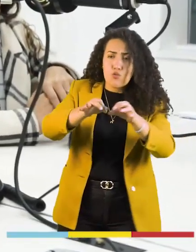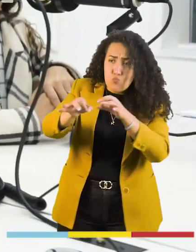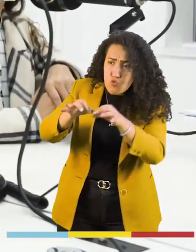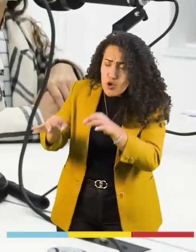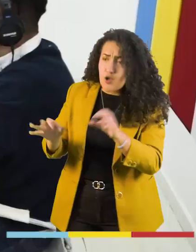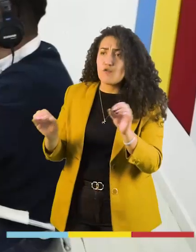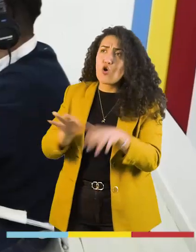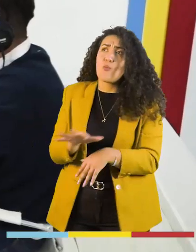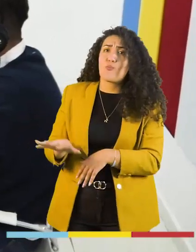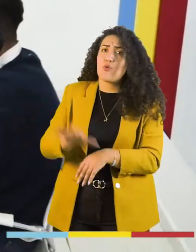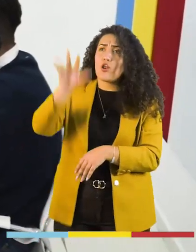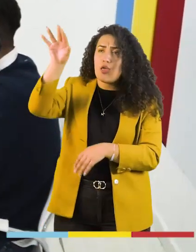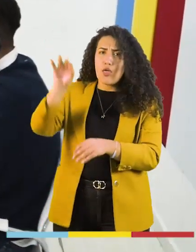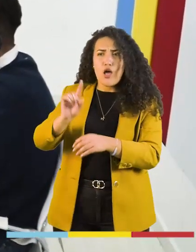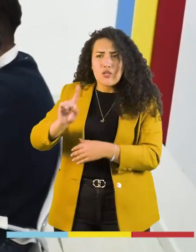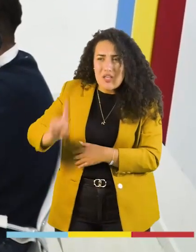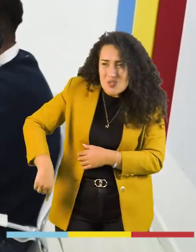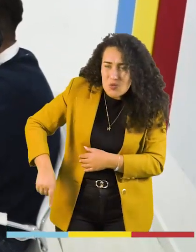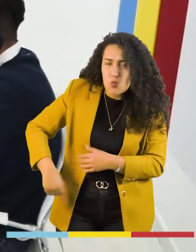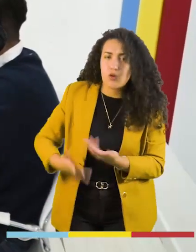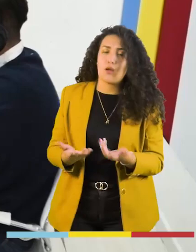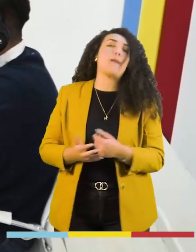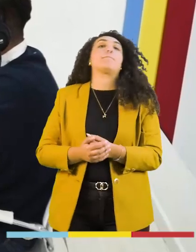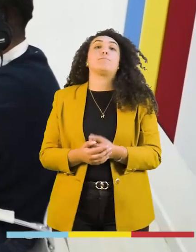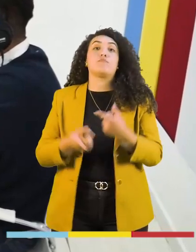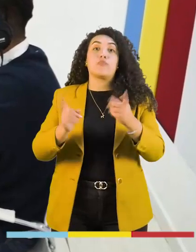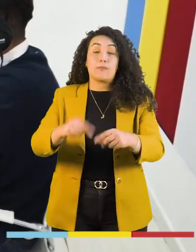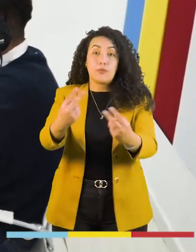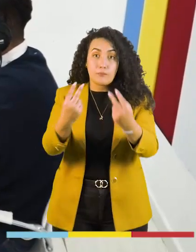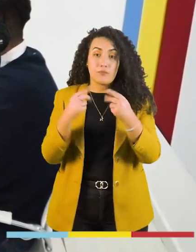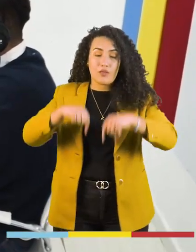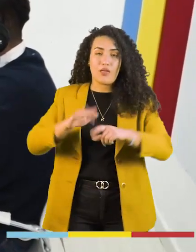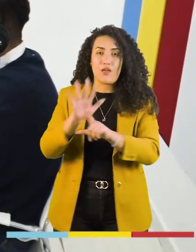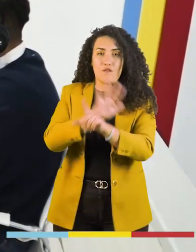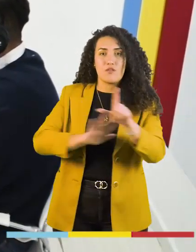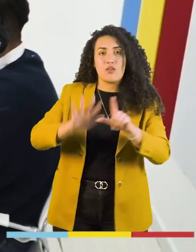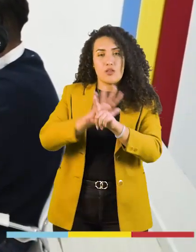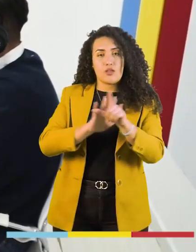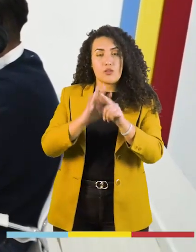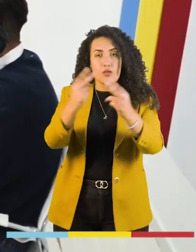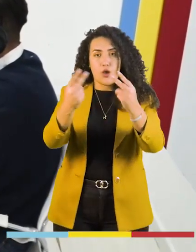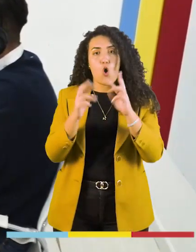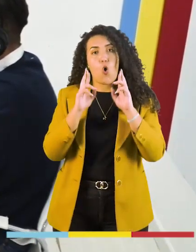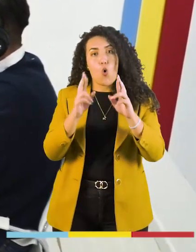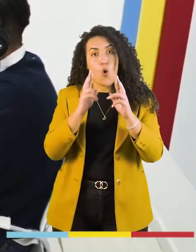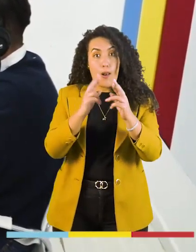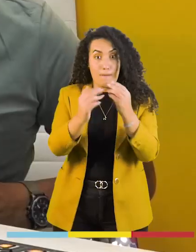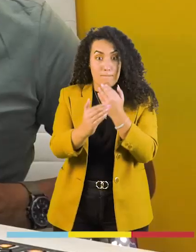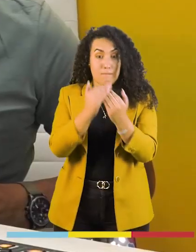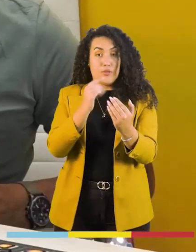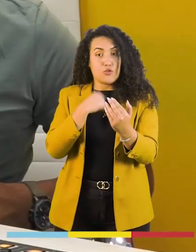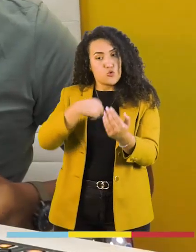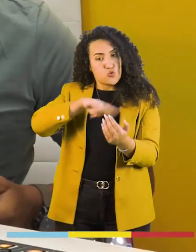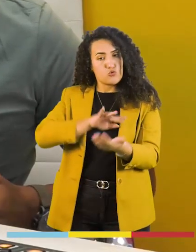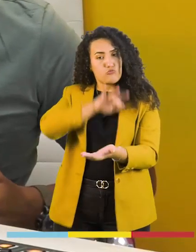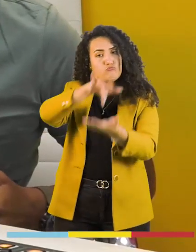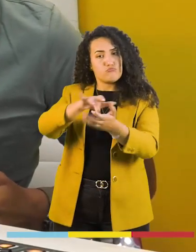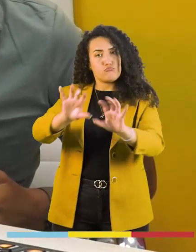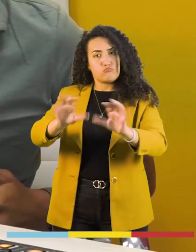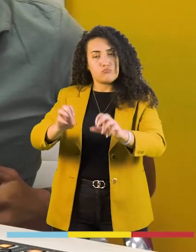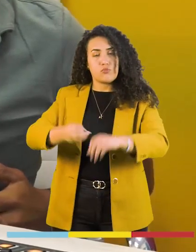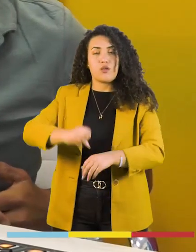a las veredas, y también donde vean este video, a que nos inviten para que El Dorado Radio esté allá acompañando. Los planes para